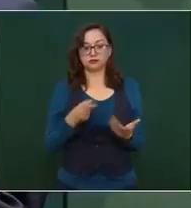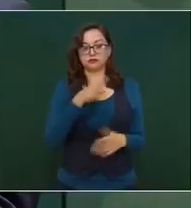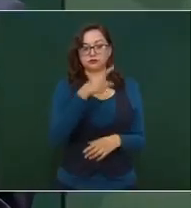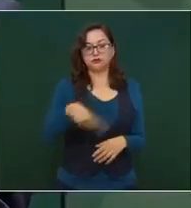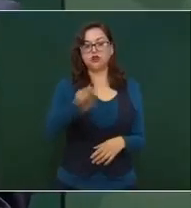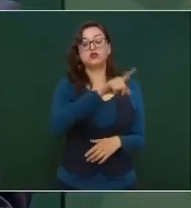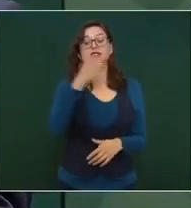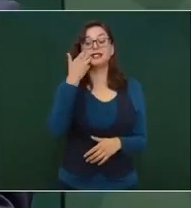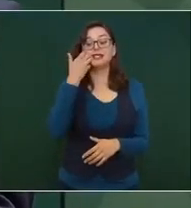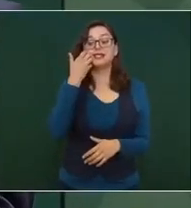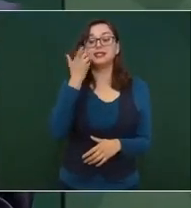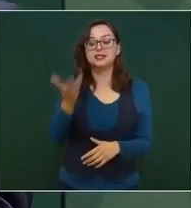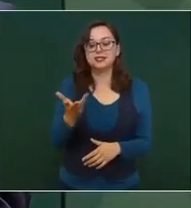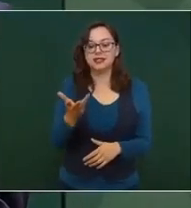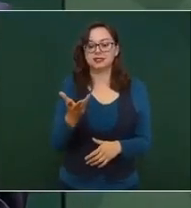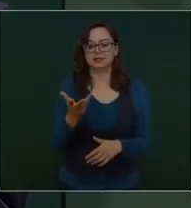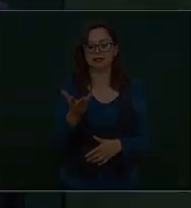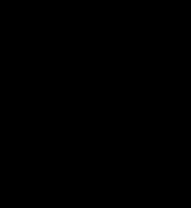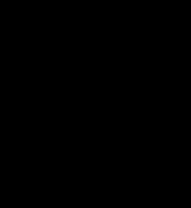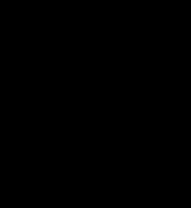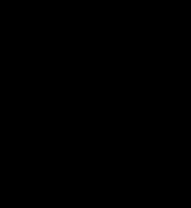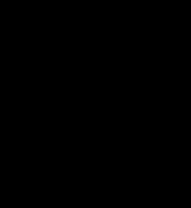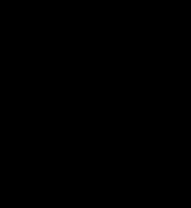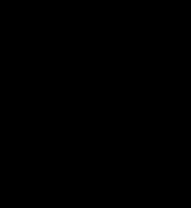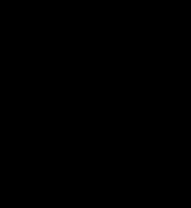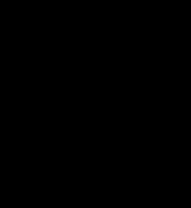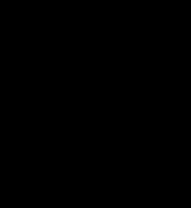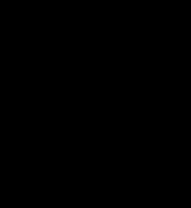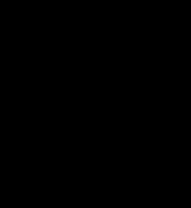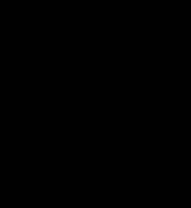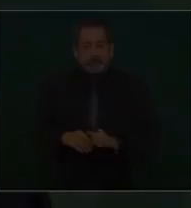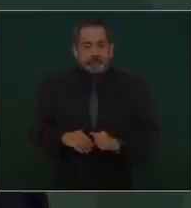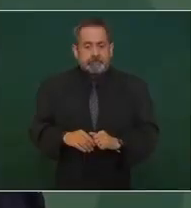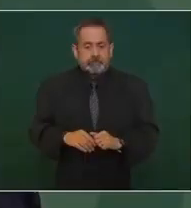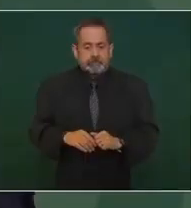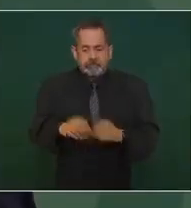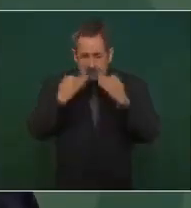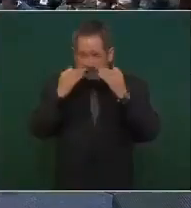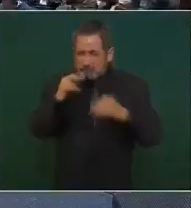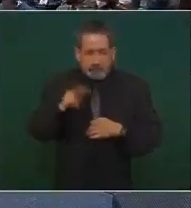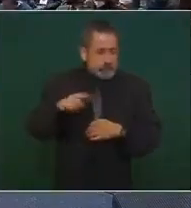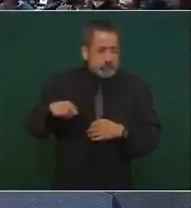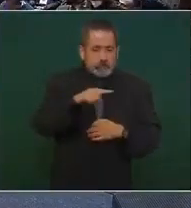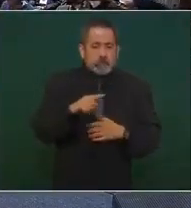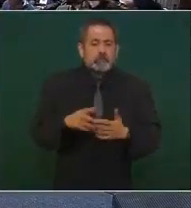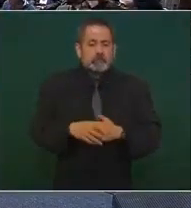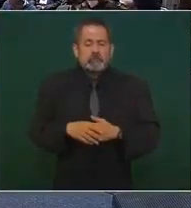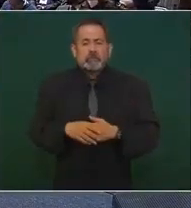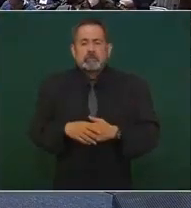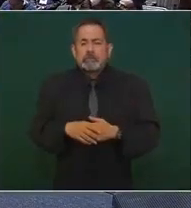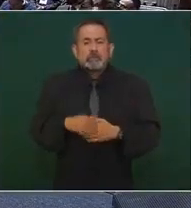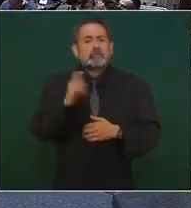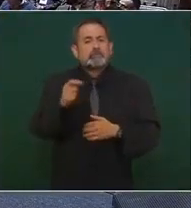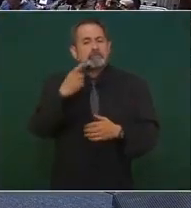queriendo buscar Estoy notando hasta en